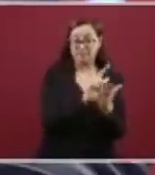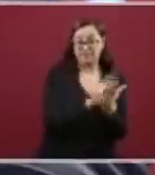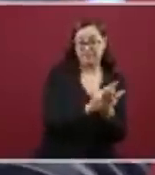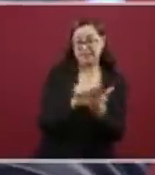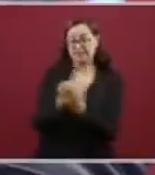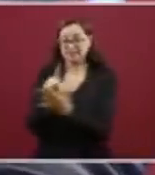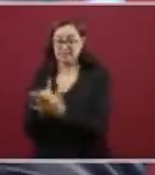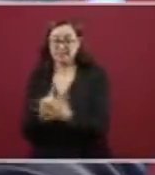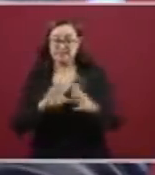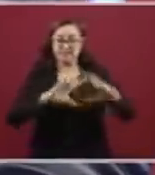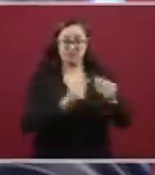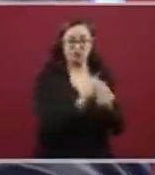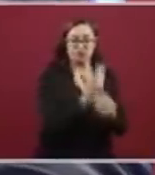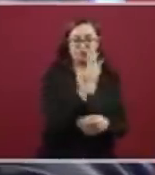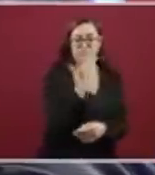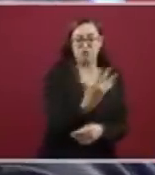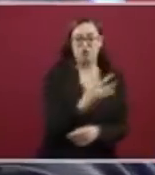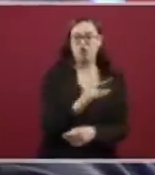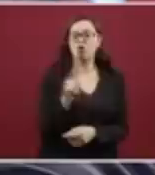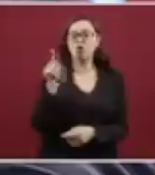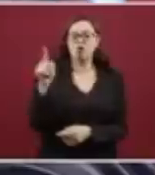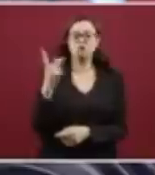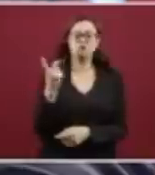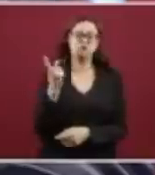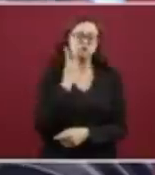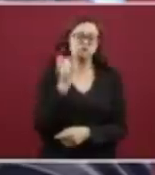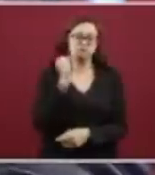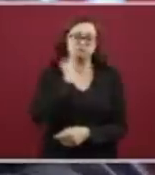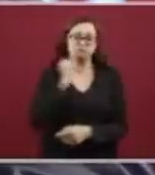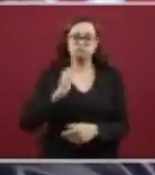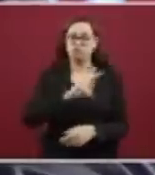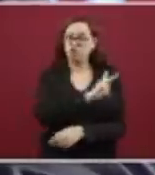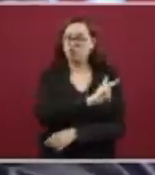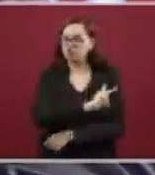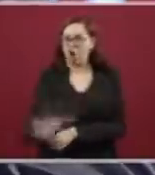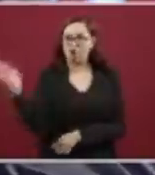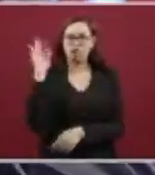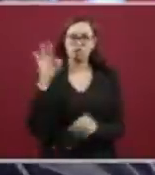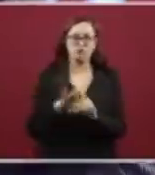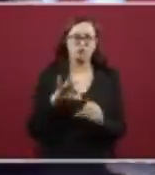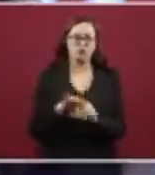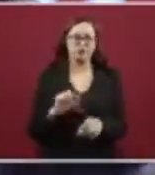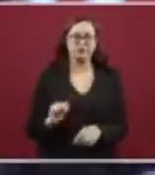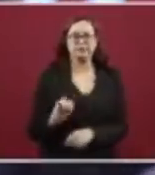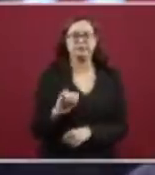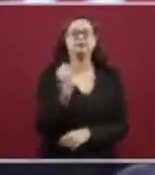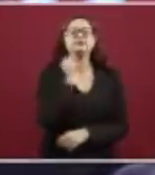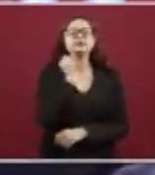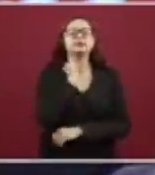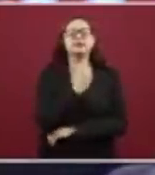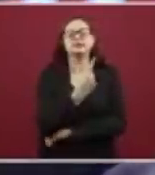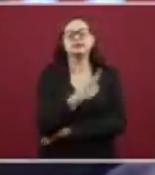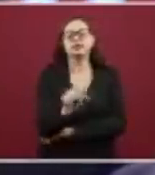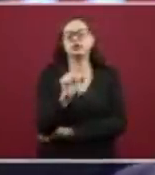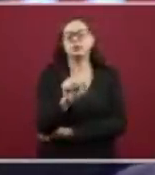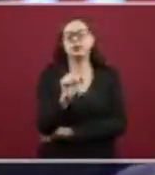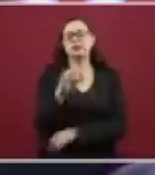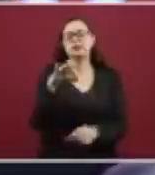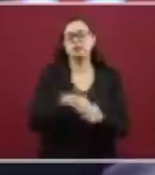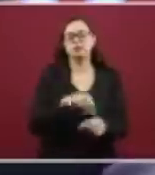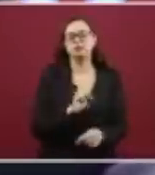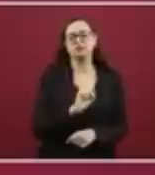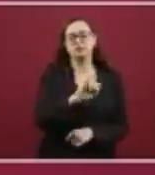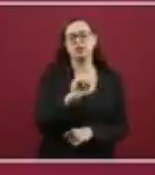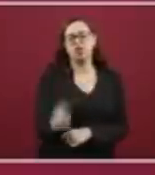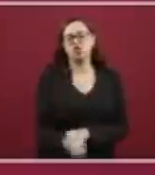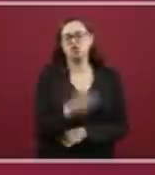cinco leyes, las votaciones fueron prácticamente unánimes, en el caso del Senado con 120 votos a favor, cero en contra y